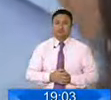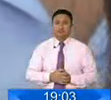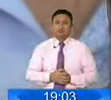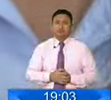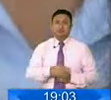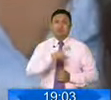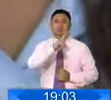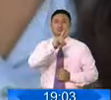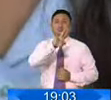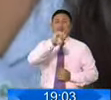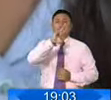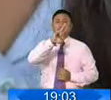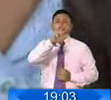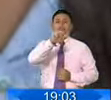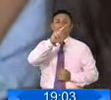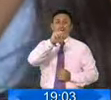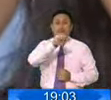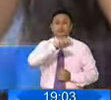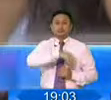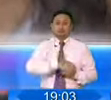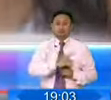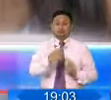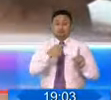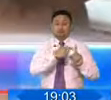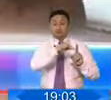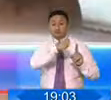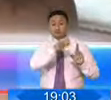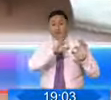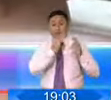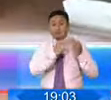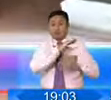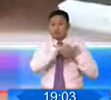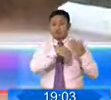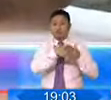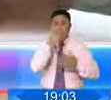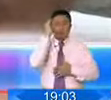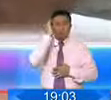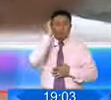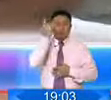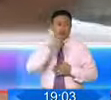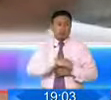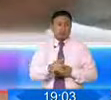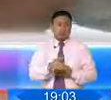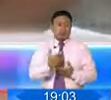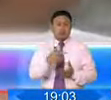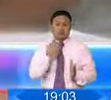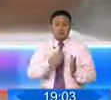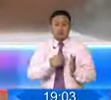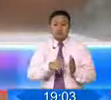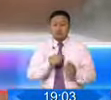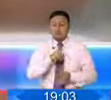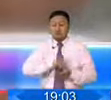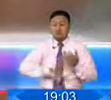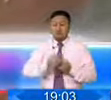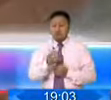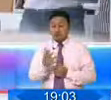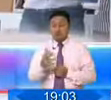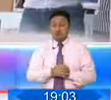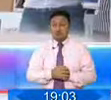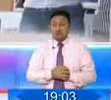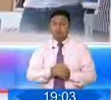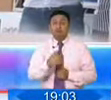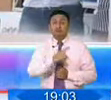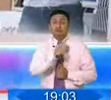Viviana está desesperada. Como ella, el resto de su familia padece la agonía de no tener noticias de su hermano, el cabo